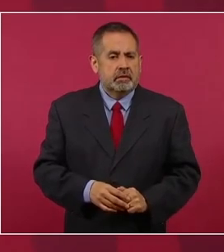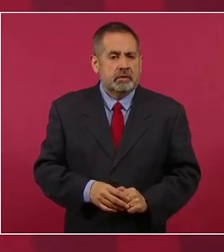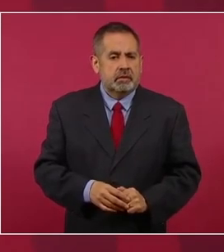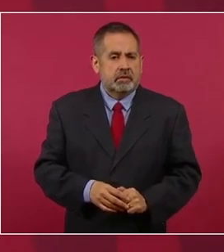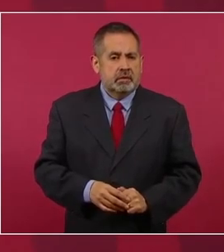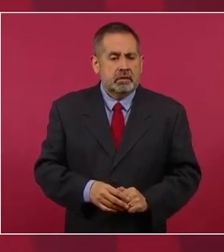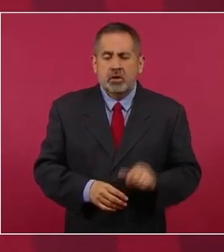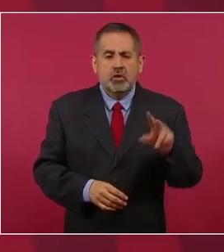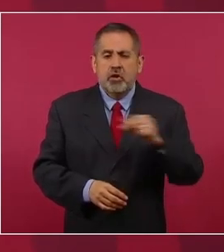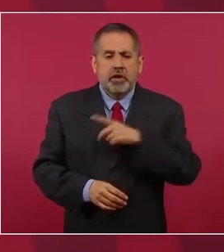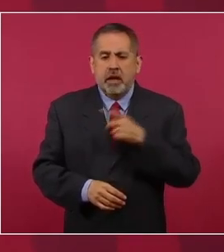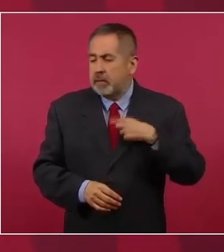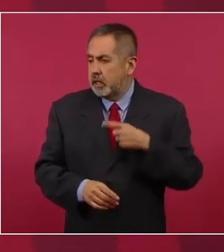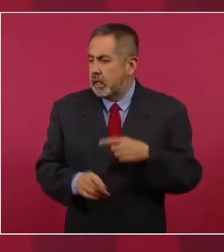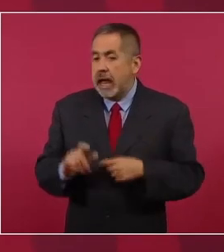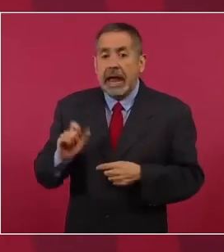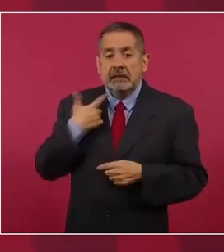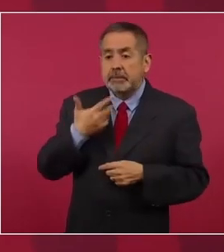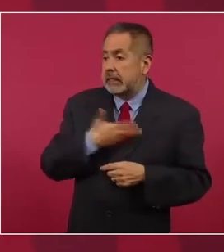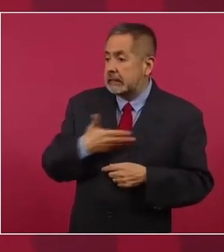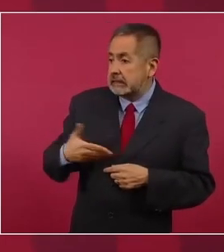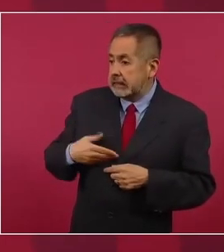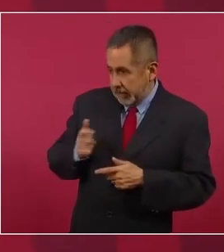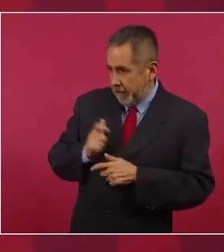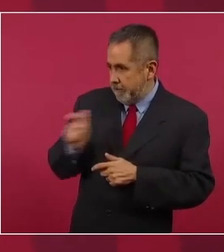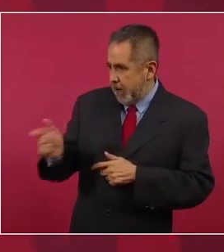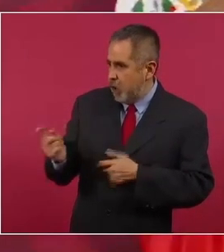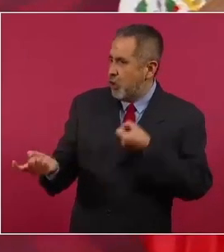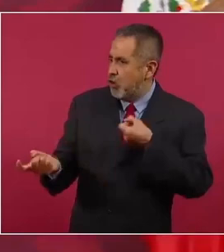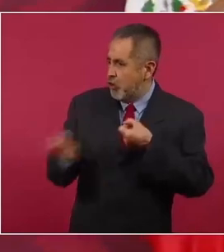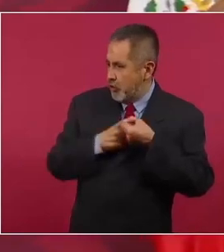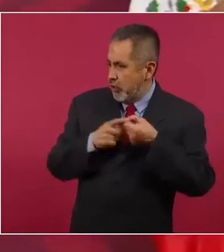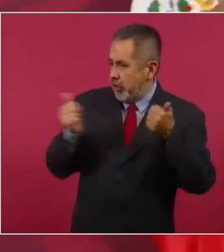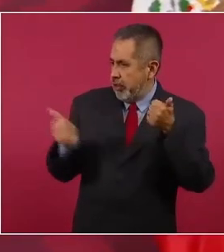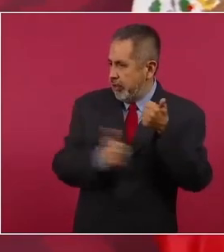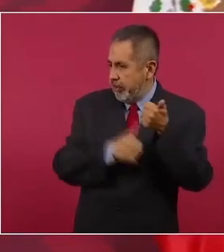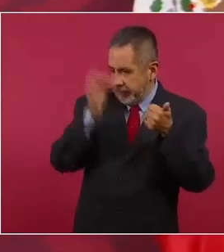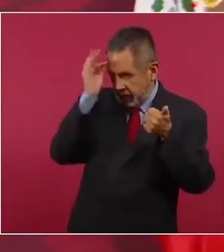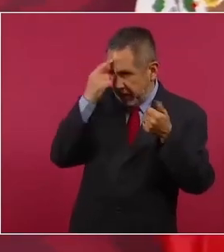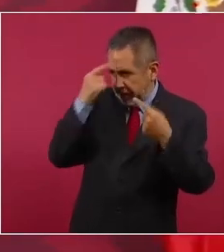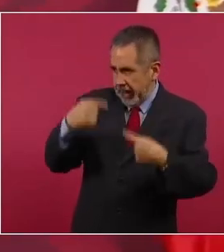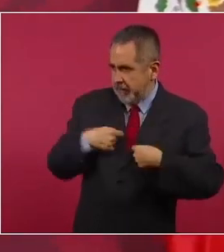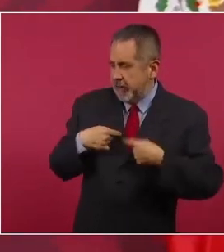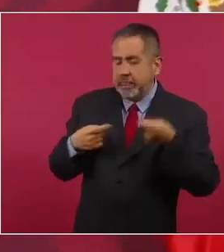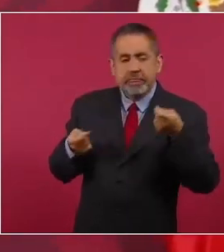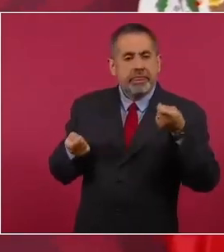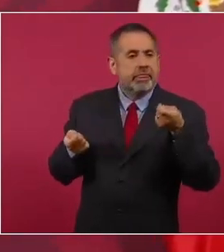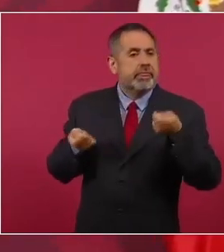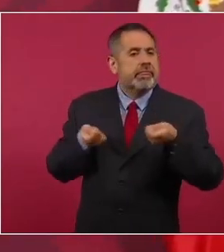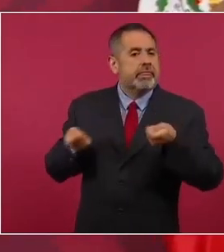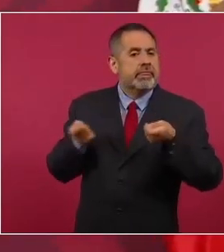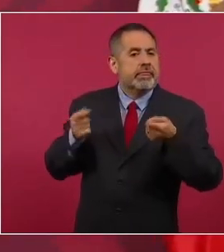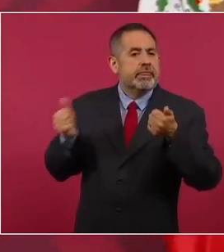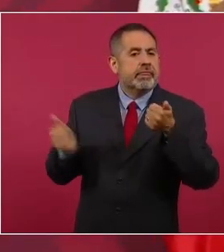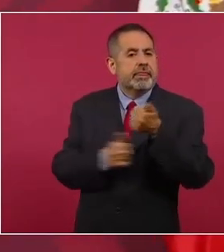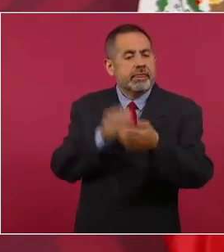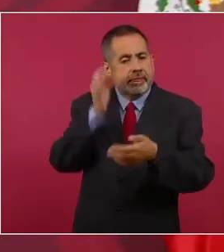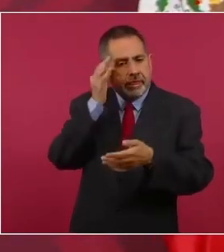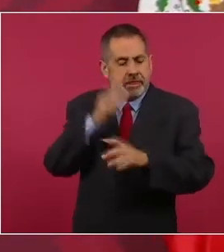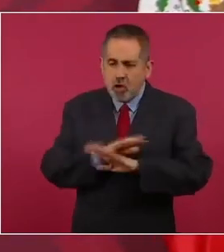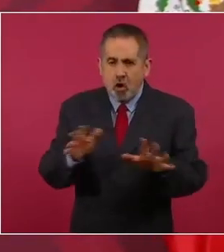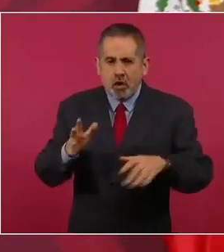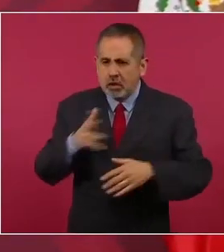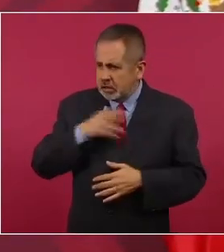Que no se lleven a los presidentes de empleados de sus empresas,